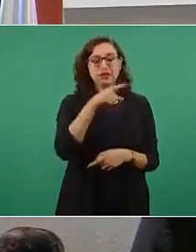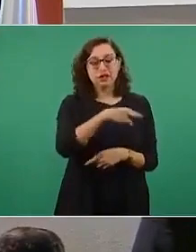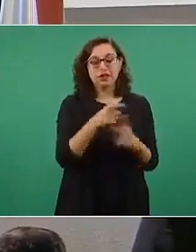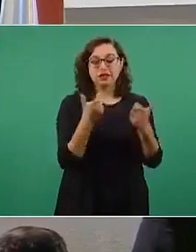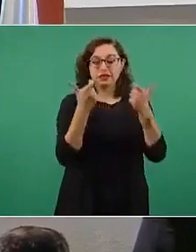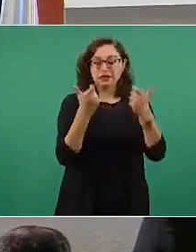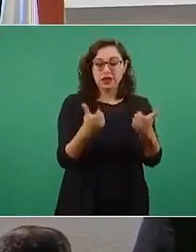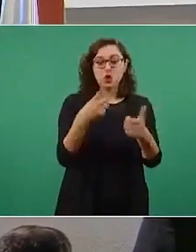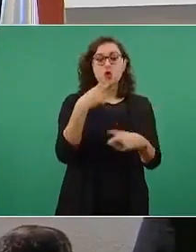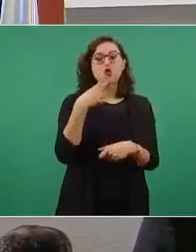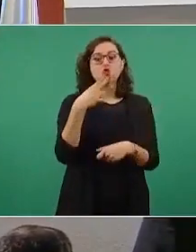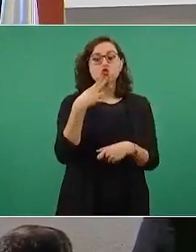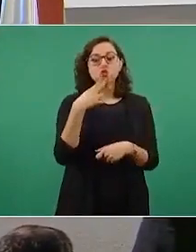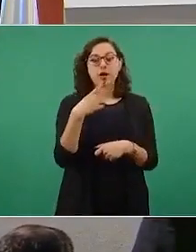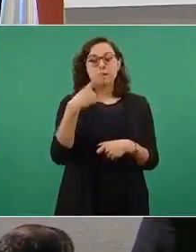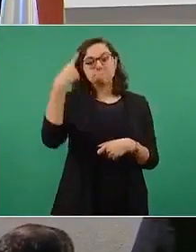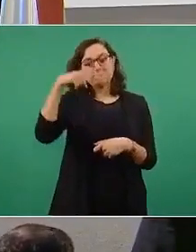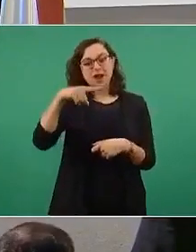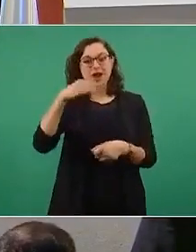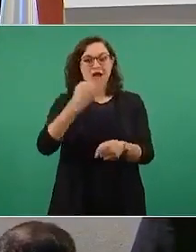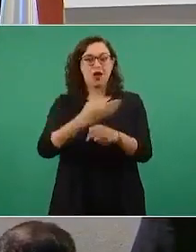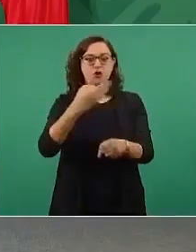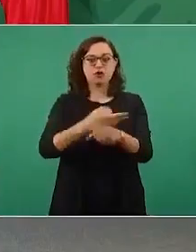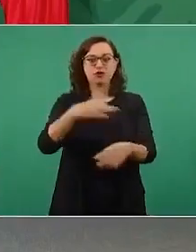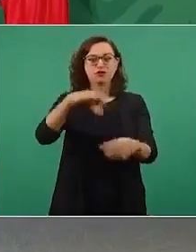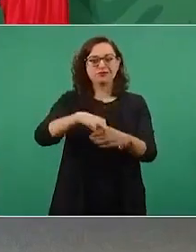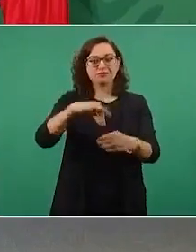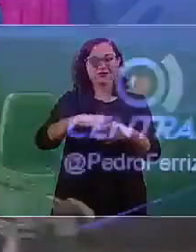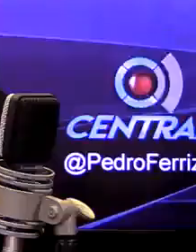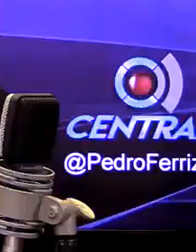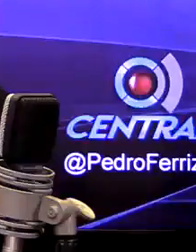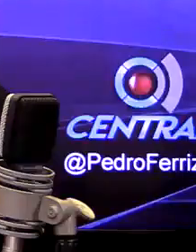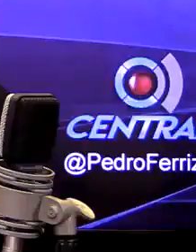en campaña, en contra de nosotros.